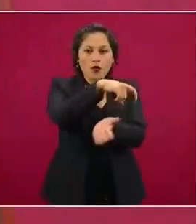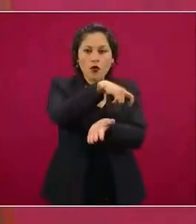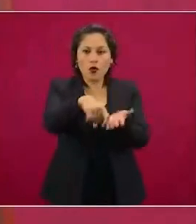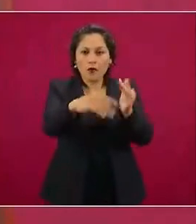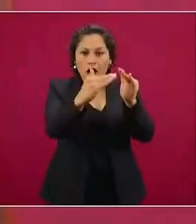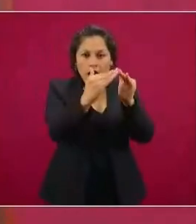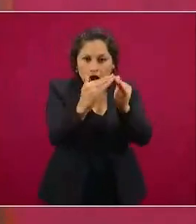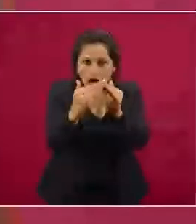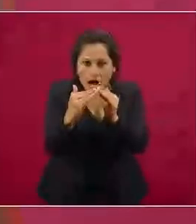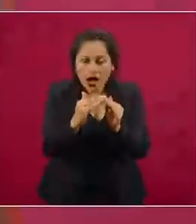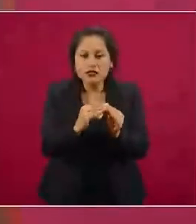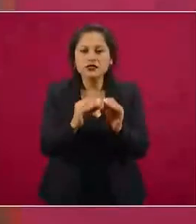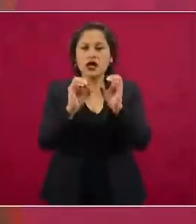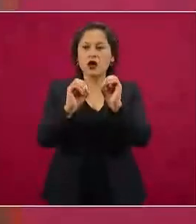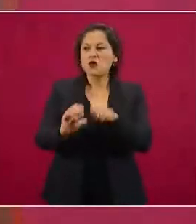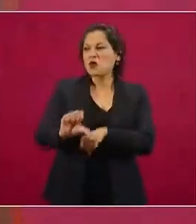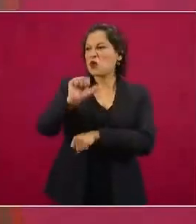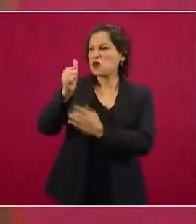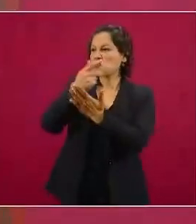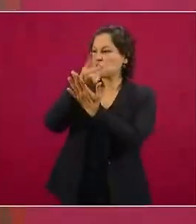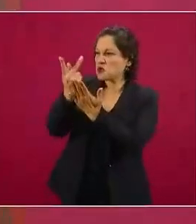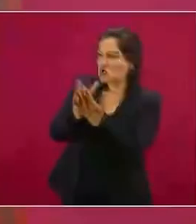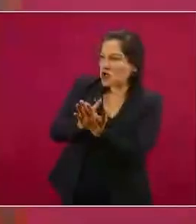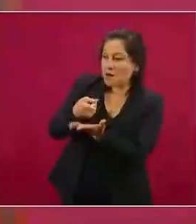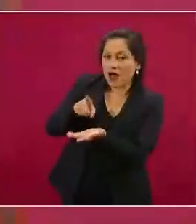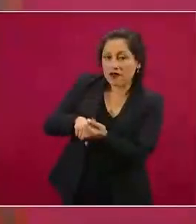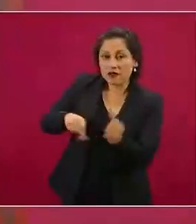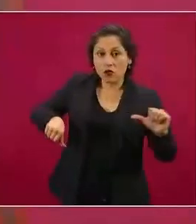o para cualquier acción